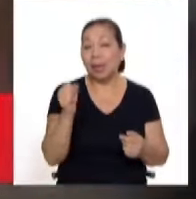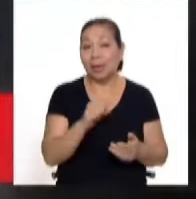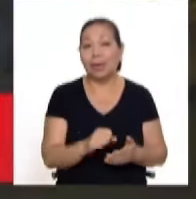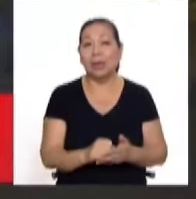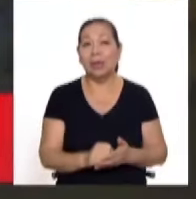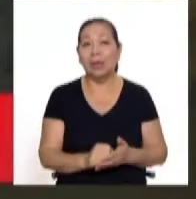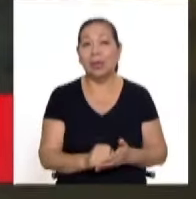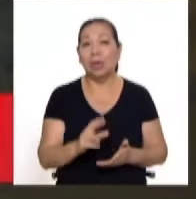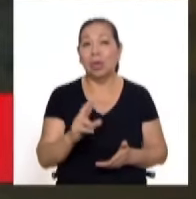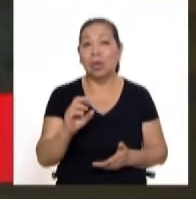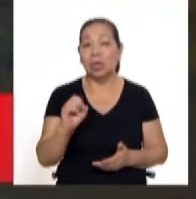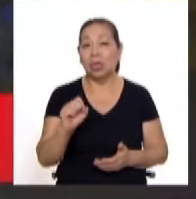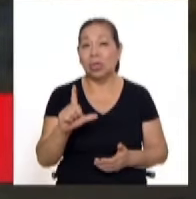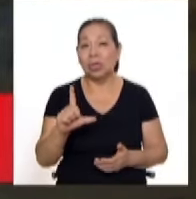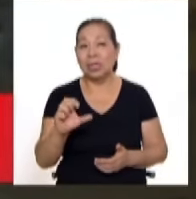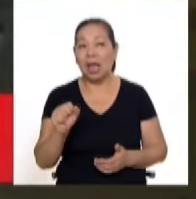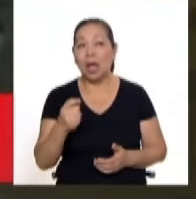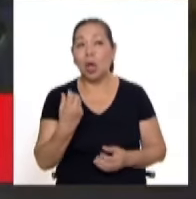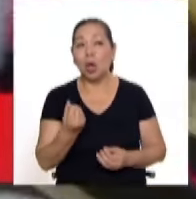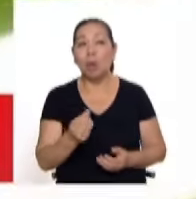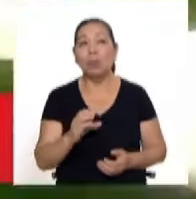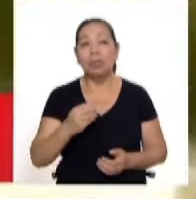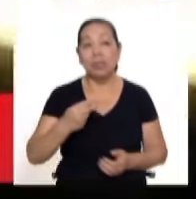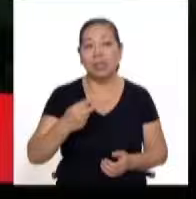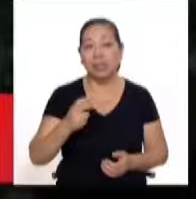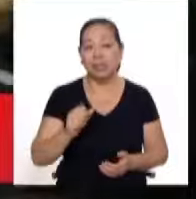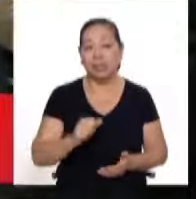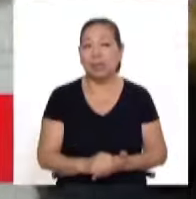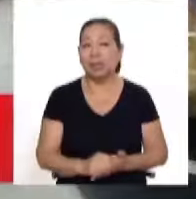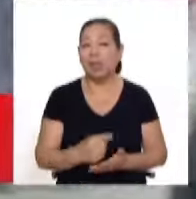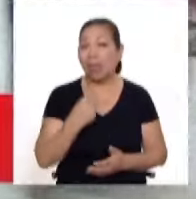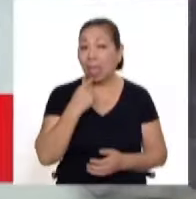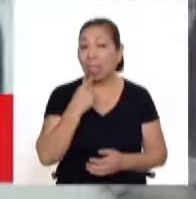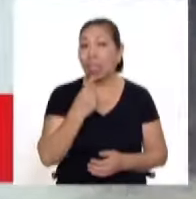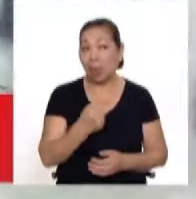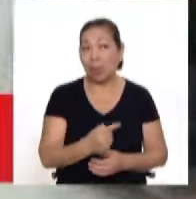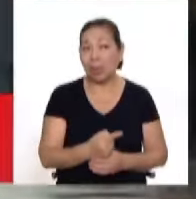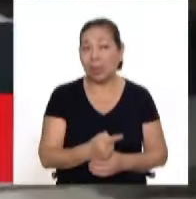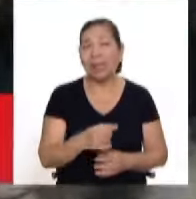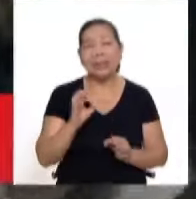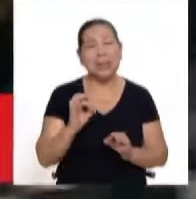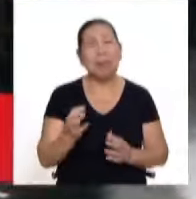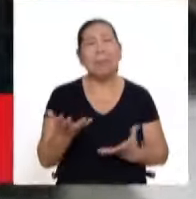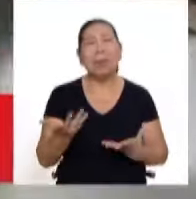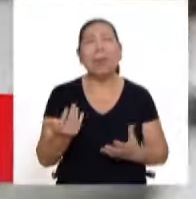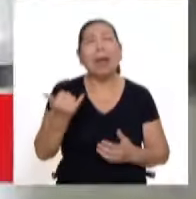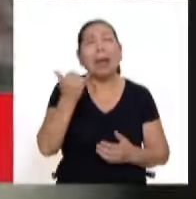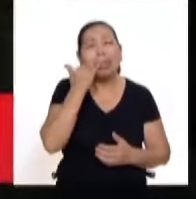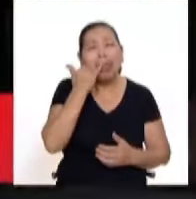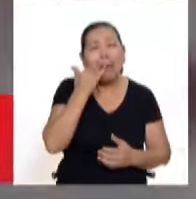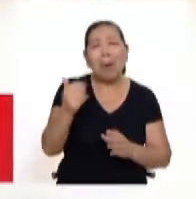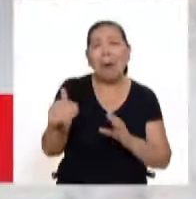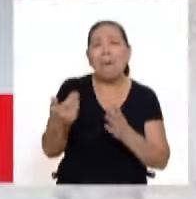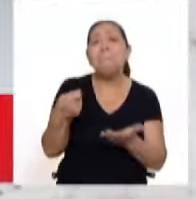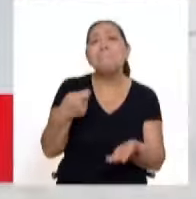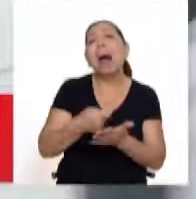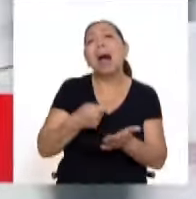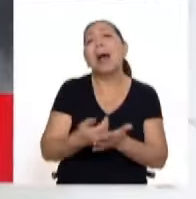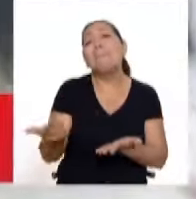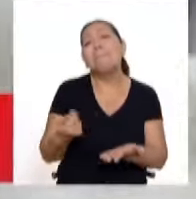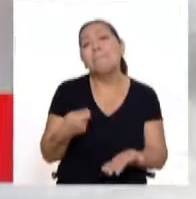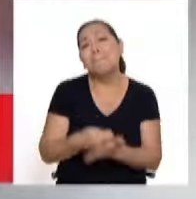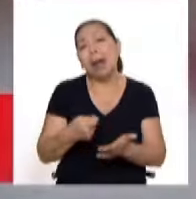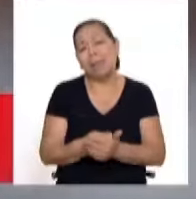cantante Sergio Rosales, mejor conocido como Chechito, quien denunció estar siendo extorsionado. El atentado dejó al menos